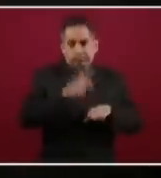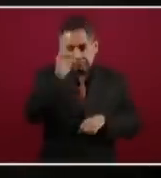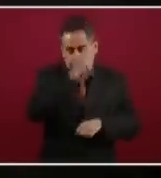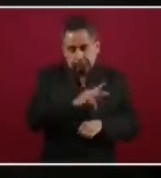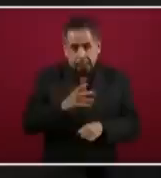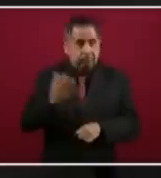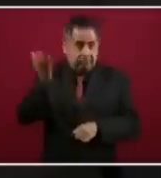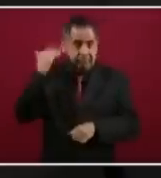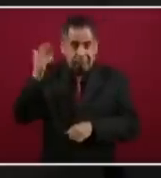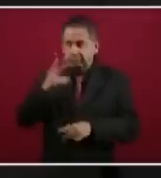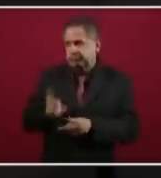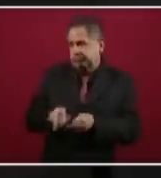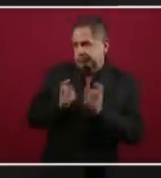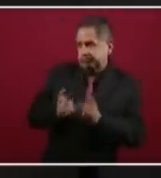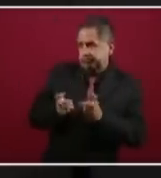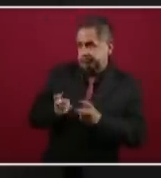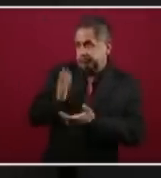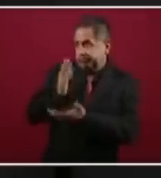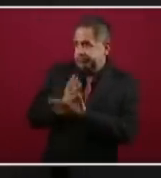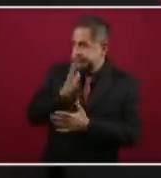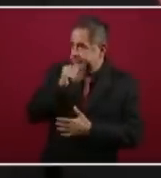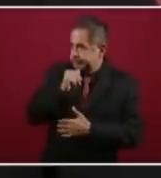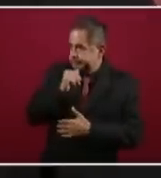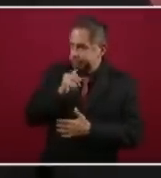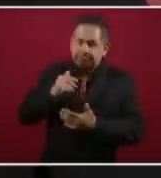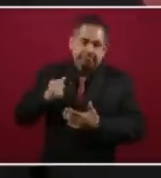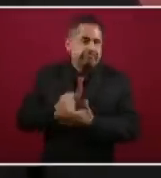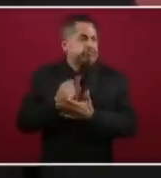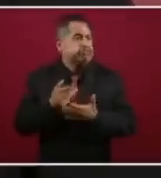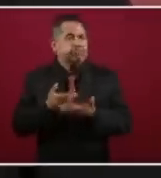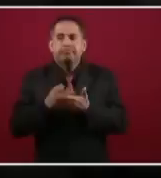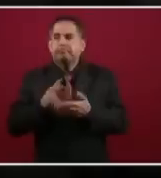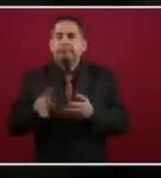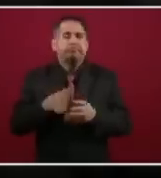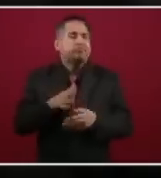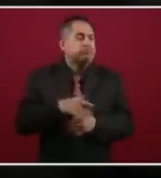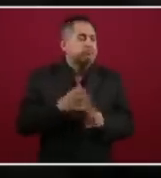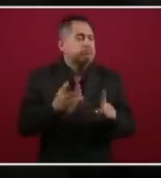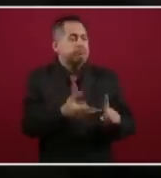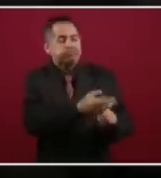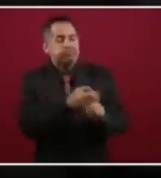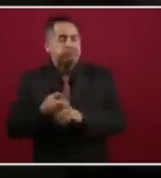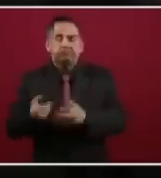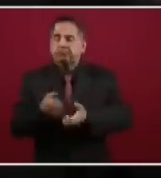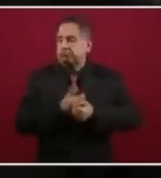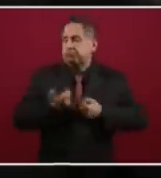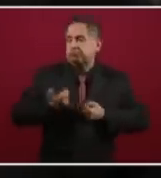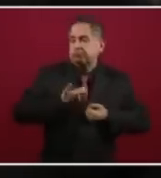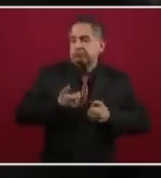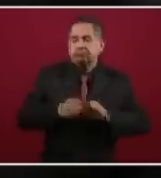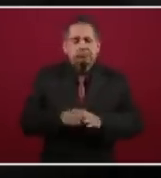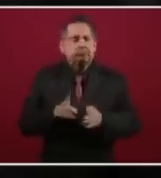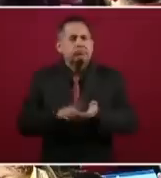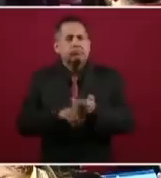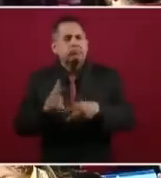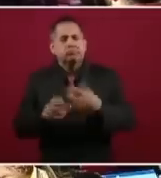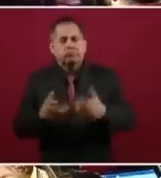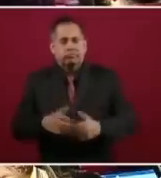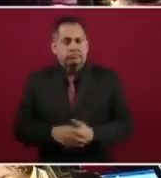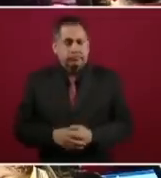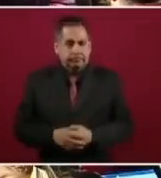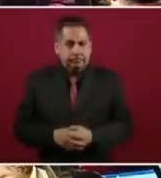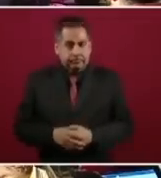ahora viven de otros delitos como el secuestro, que tiene más impacto en la sociedad. ¿Cómo van a combatir ustedes este fenómeno?